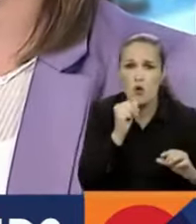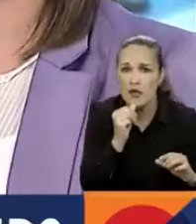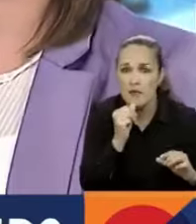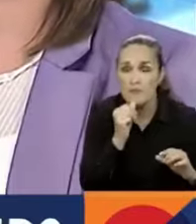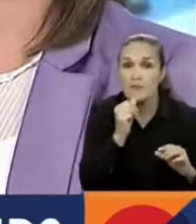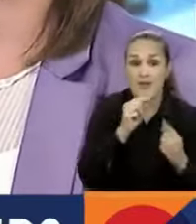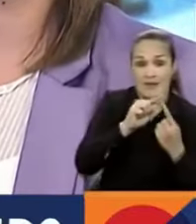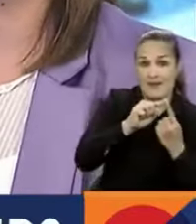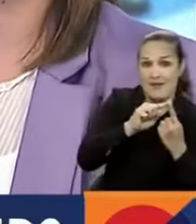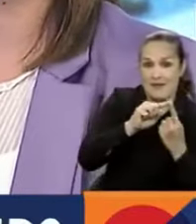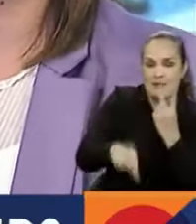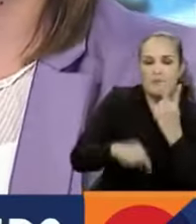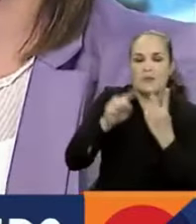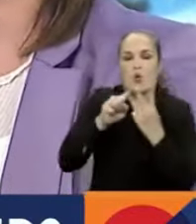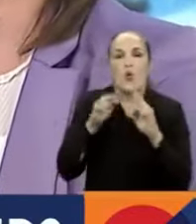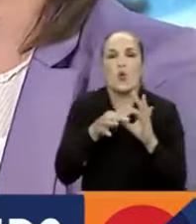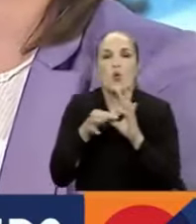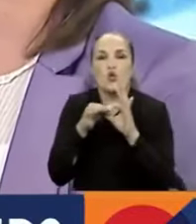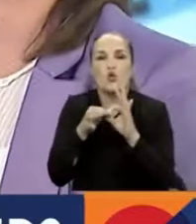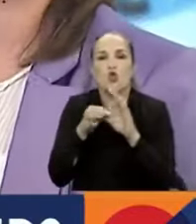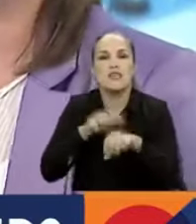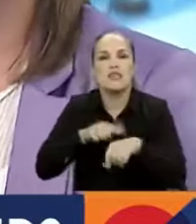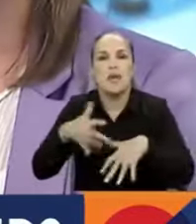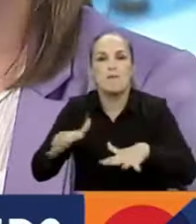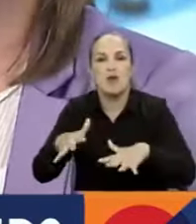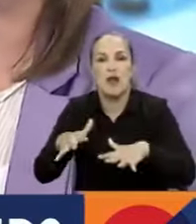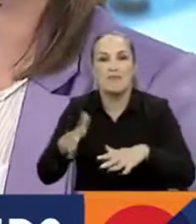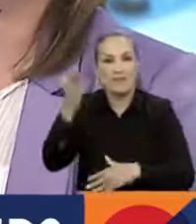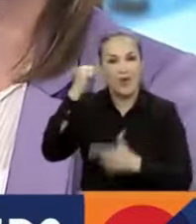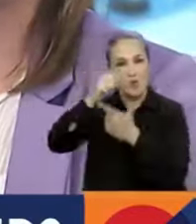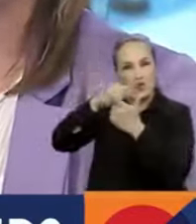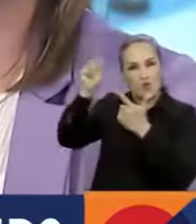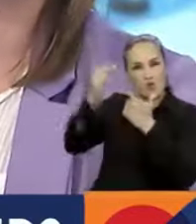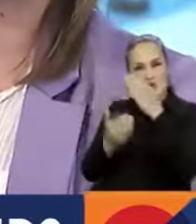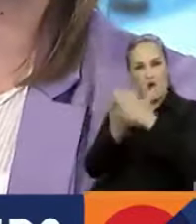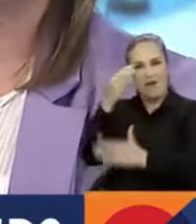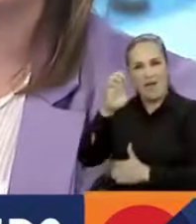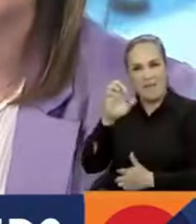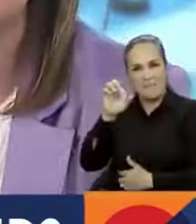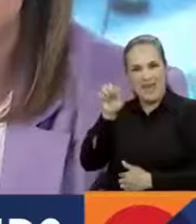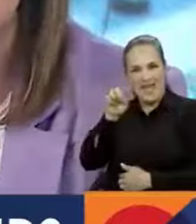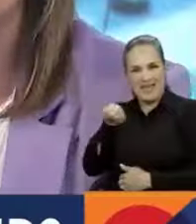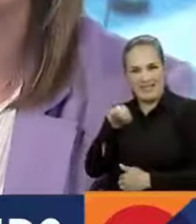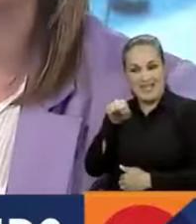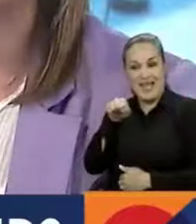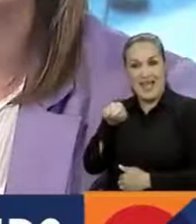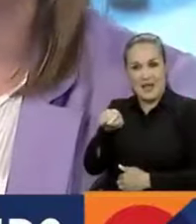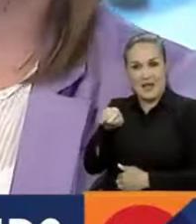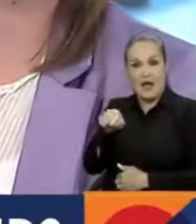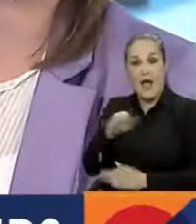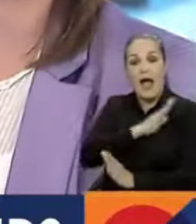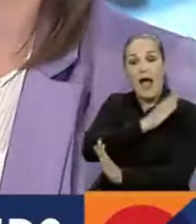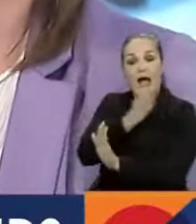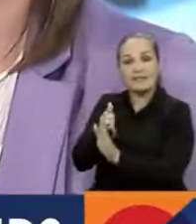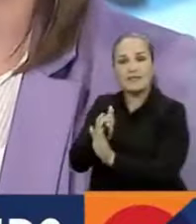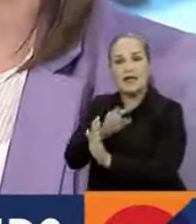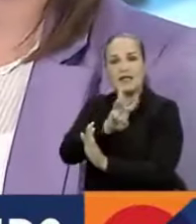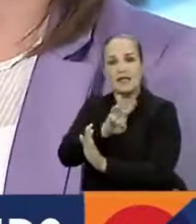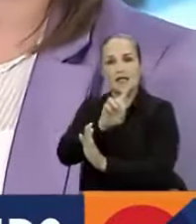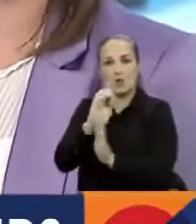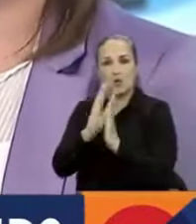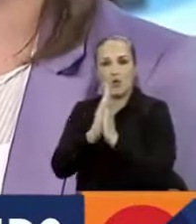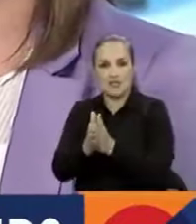uniones temporales, que es el caso de la nueva EPS en los anteriores gobiernos, porque esto va hasta el 31 de diciembre, es el